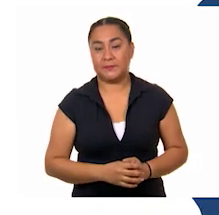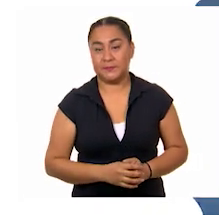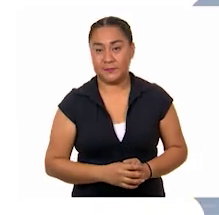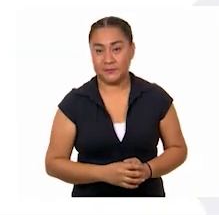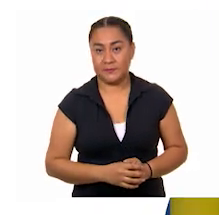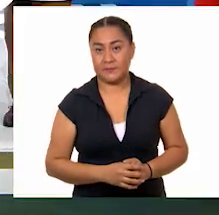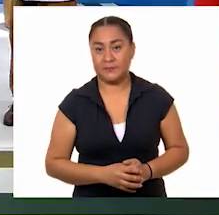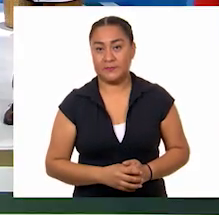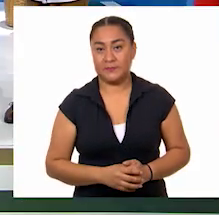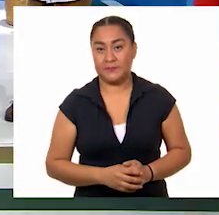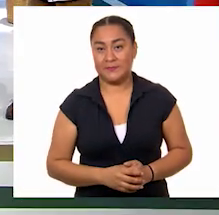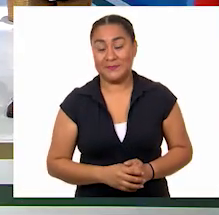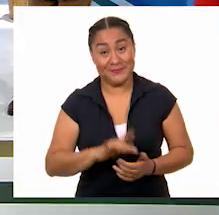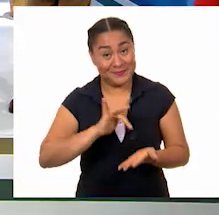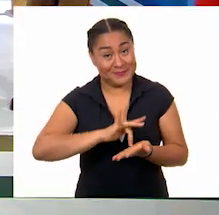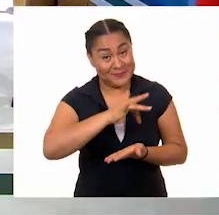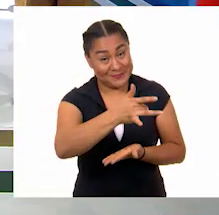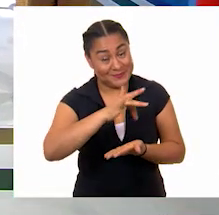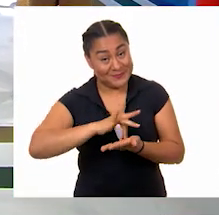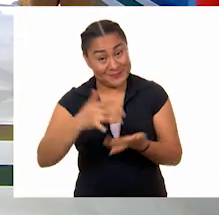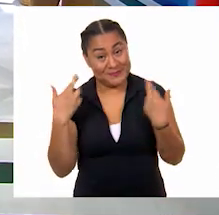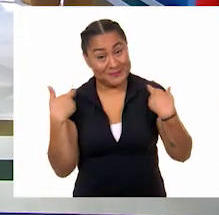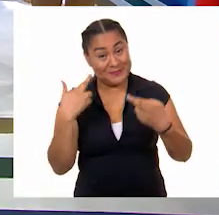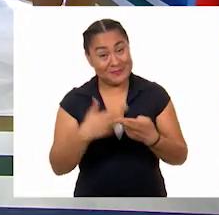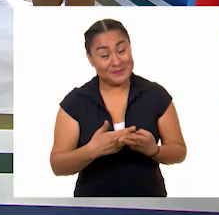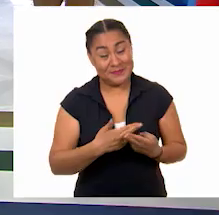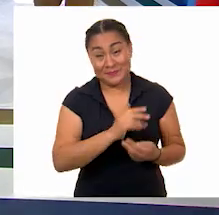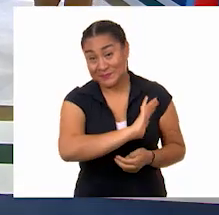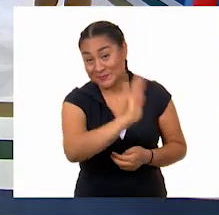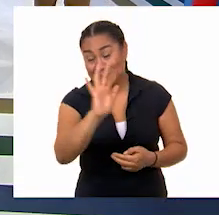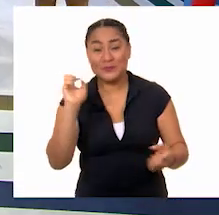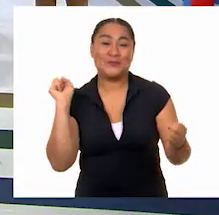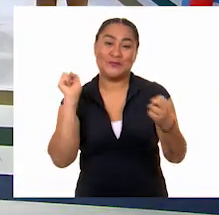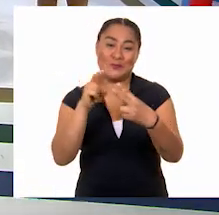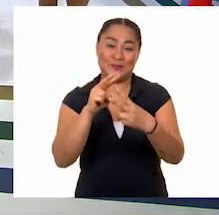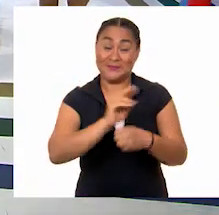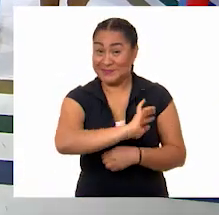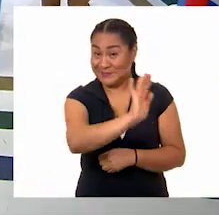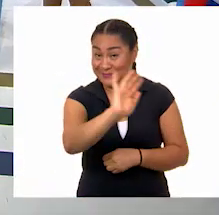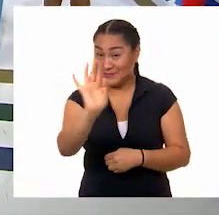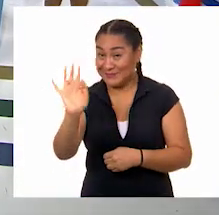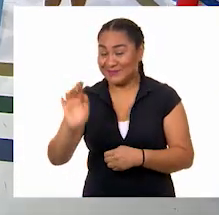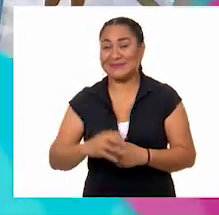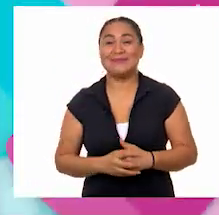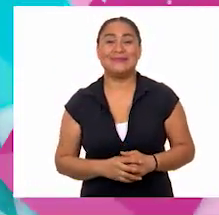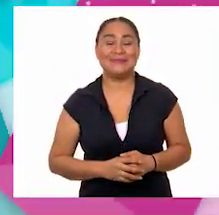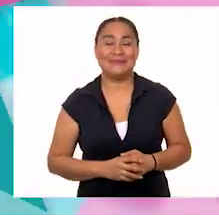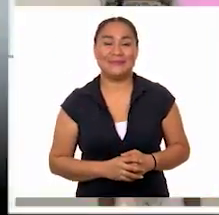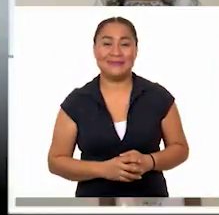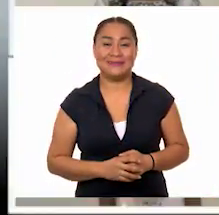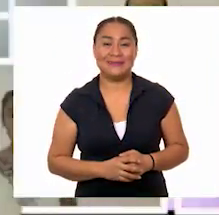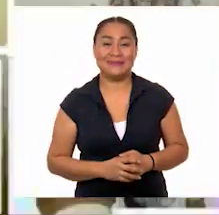aprendeencasa.sep.gob.mx. Gracias, maestro. Luego, un gusto. Hasta luego, nos vemos. Bye bye. Hasta luego, Magina.